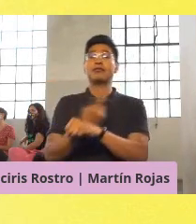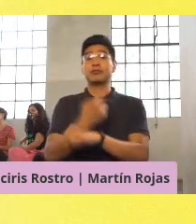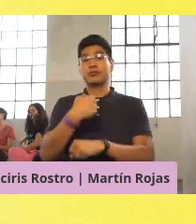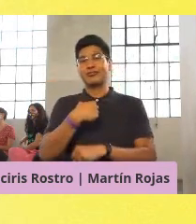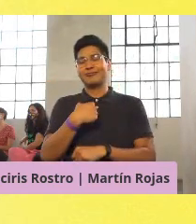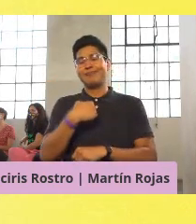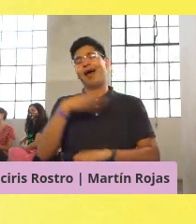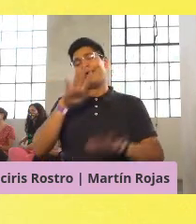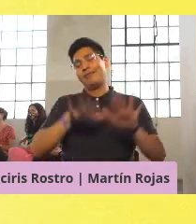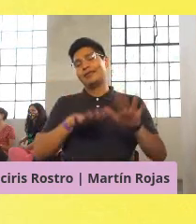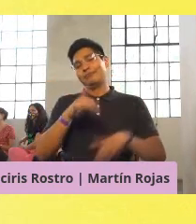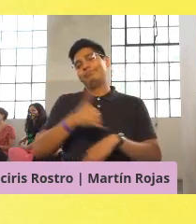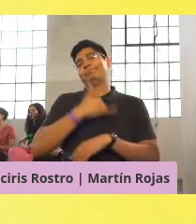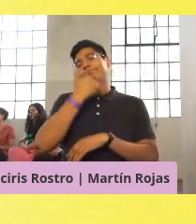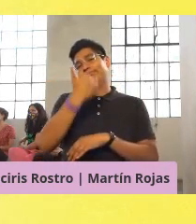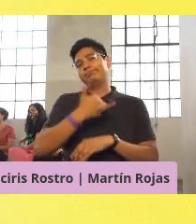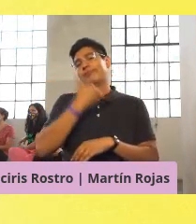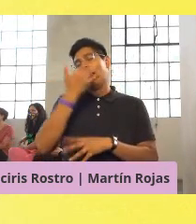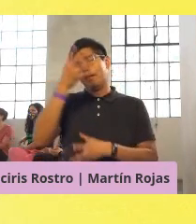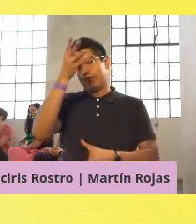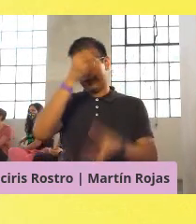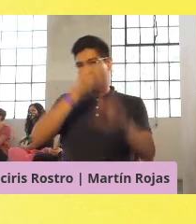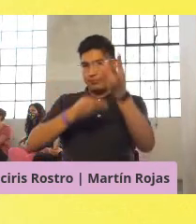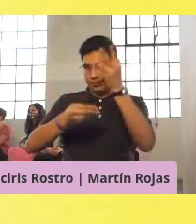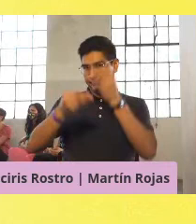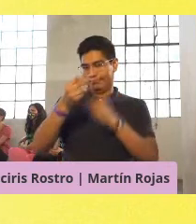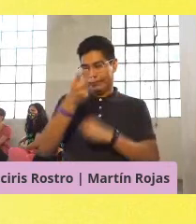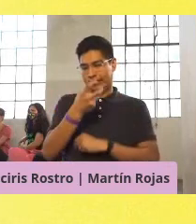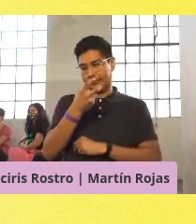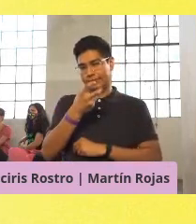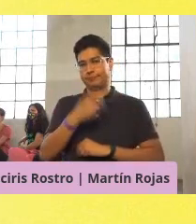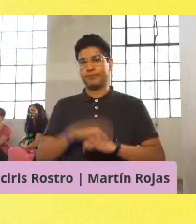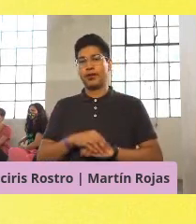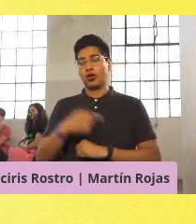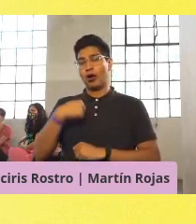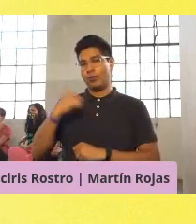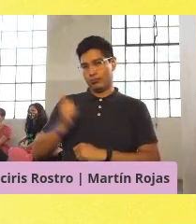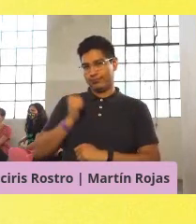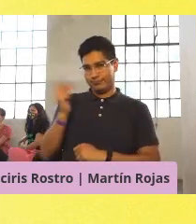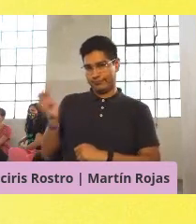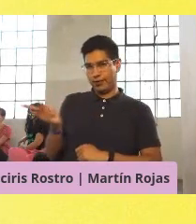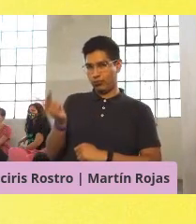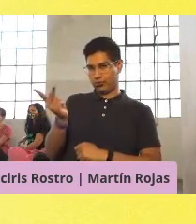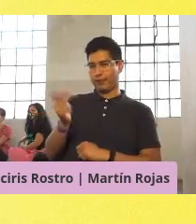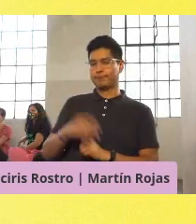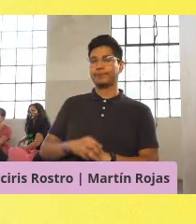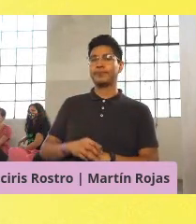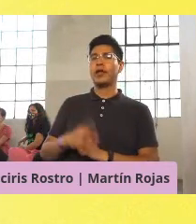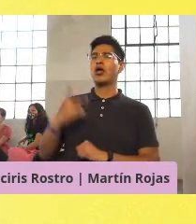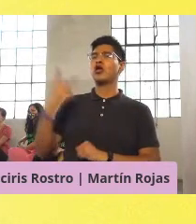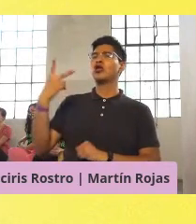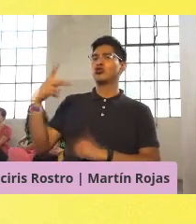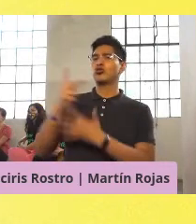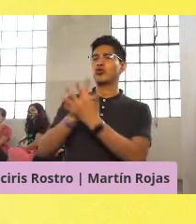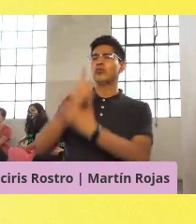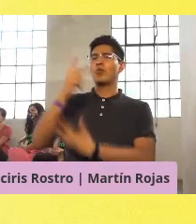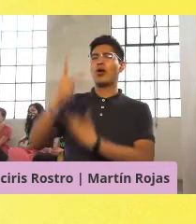Mi pregunta para ustedes, en caso de que quieran responder, es en sus proyectos